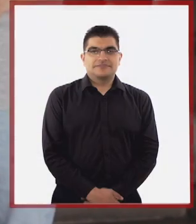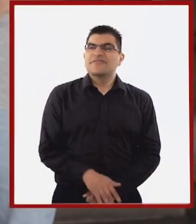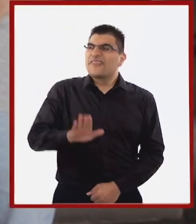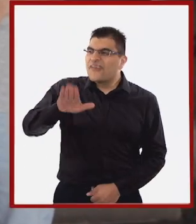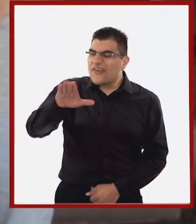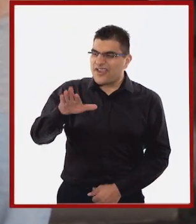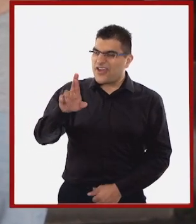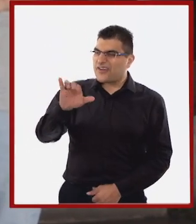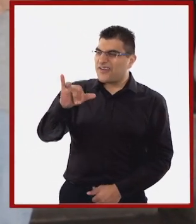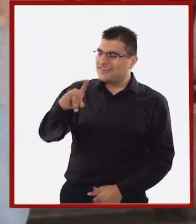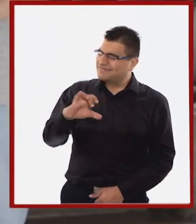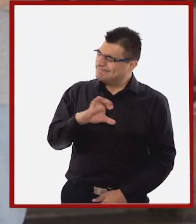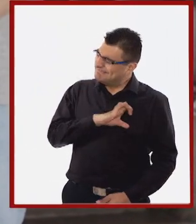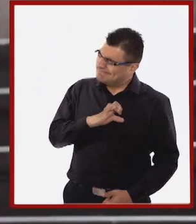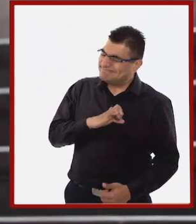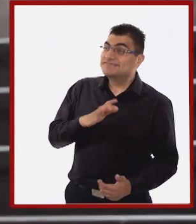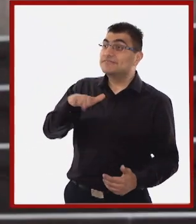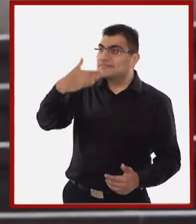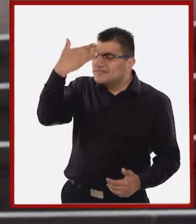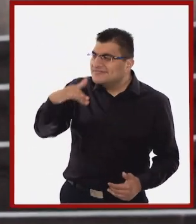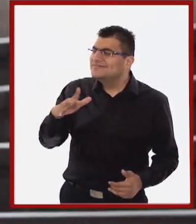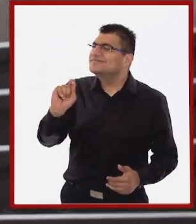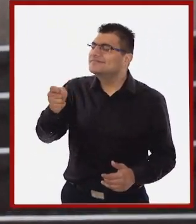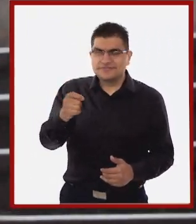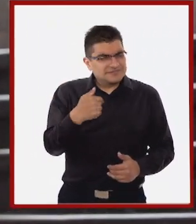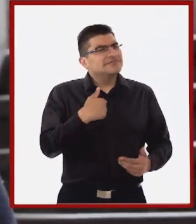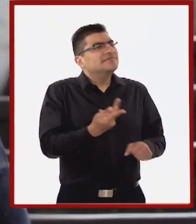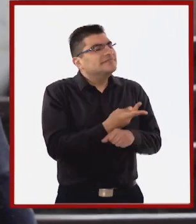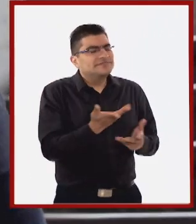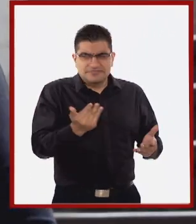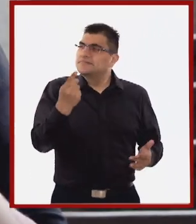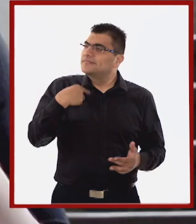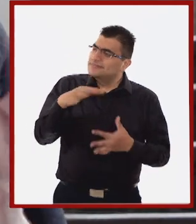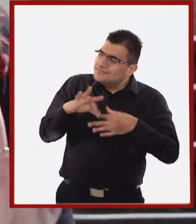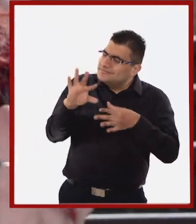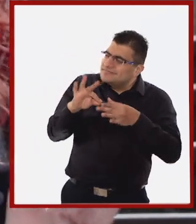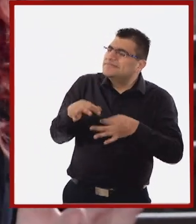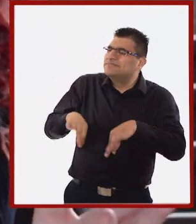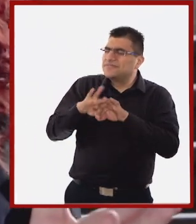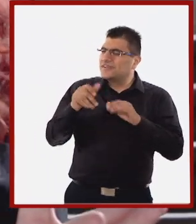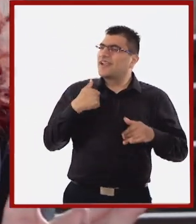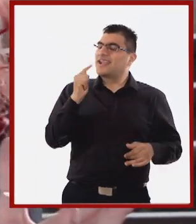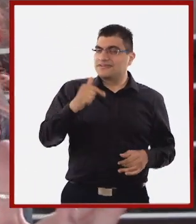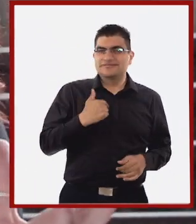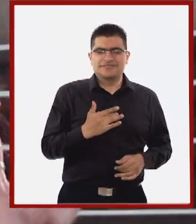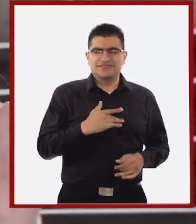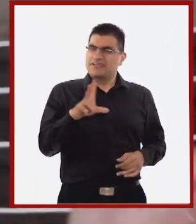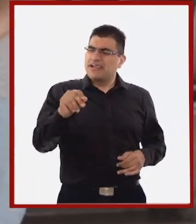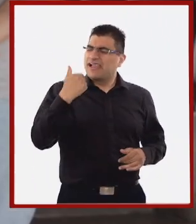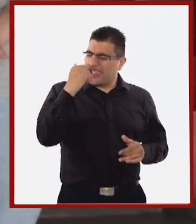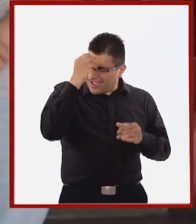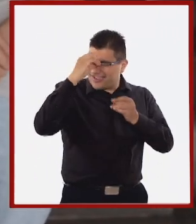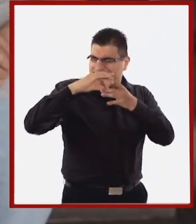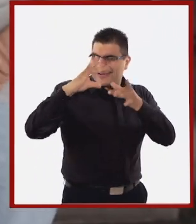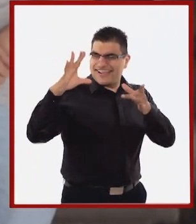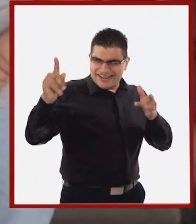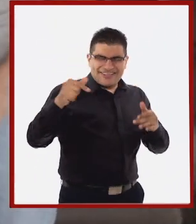Querido Rodrigo, ¿sabes qué? ¿Qué pasó, Tamara? Tengo algo muy importante que decirte. A ver. Yo no quiero olvidarte, tal vez